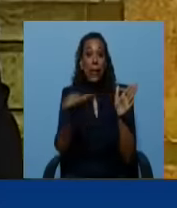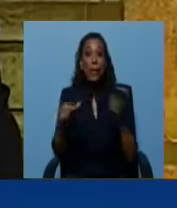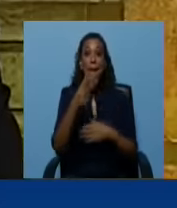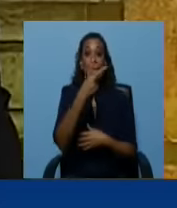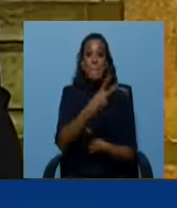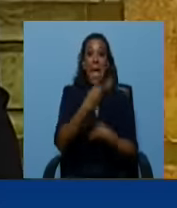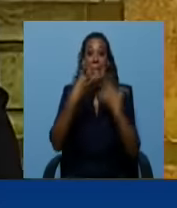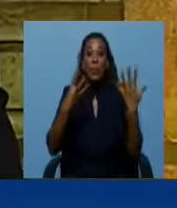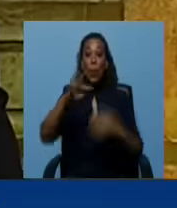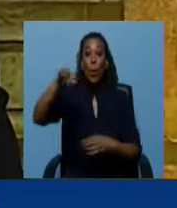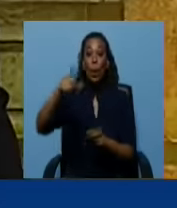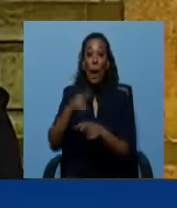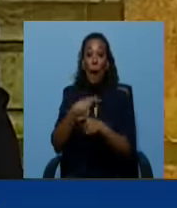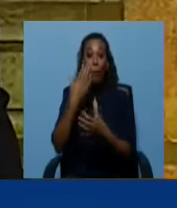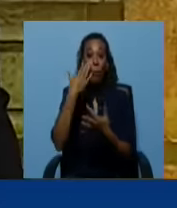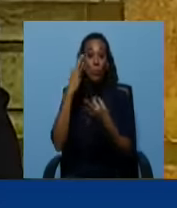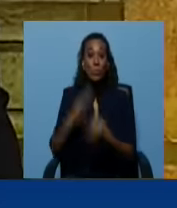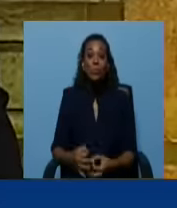29 de agosto ya.